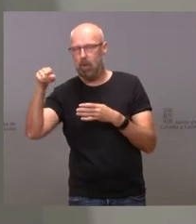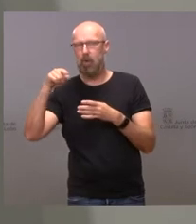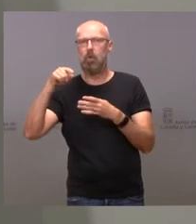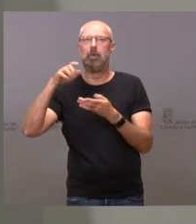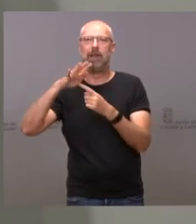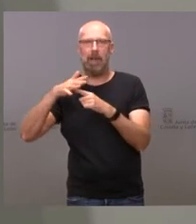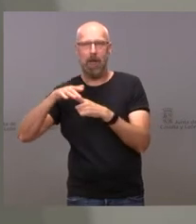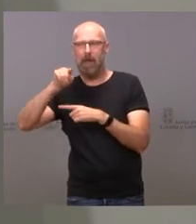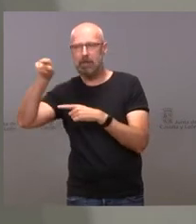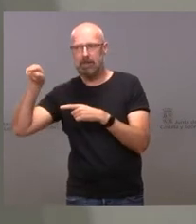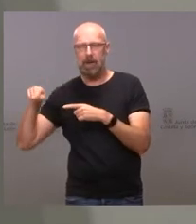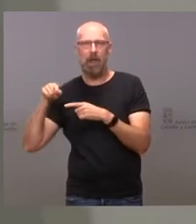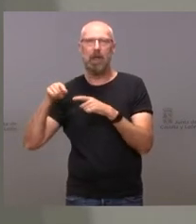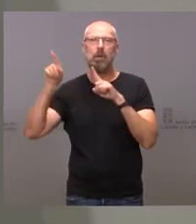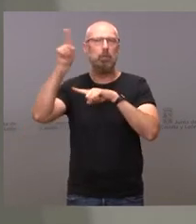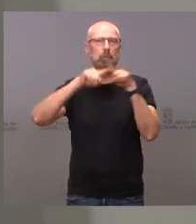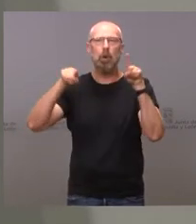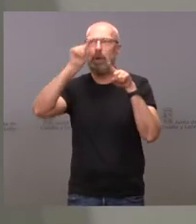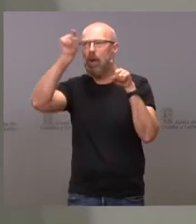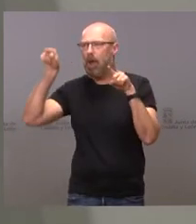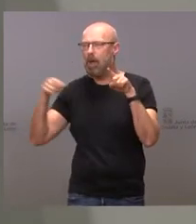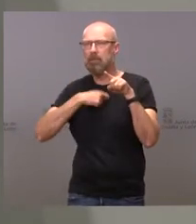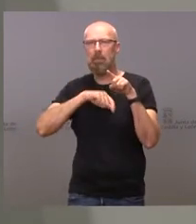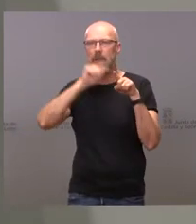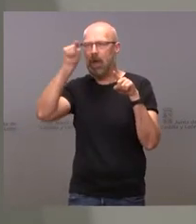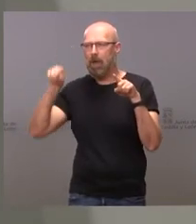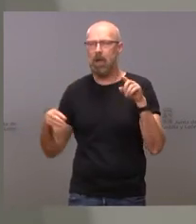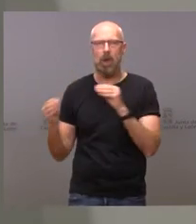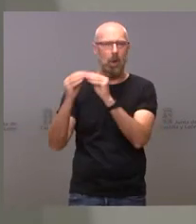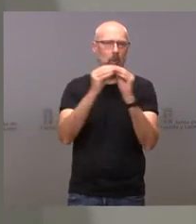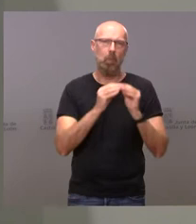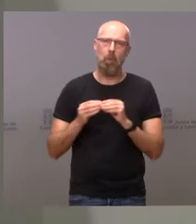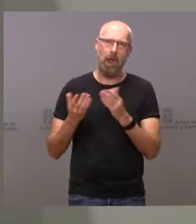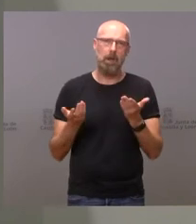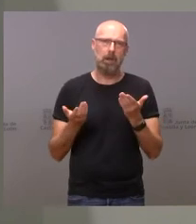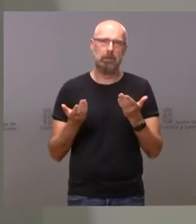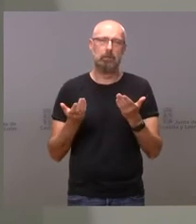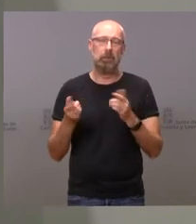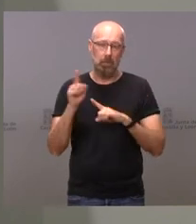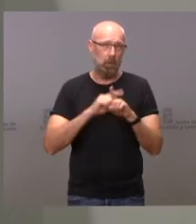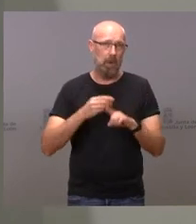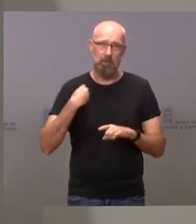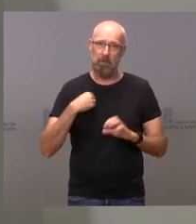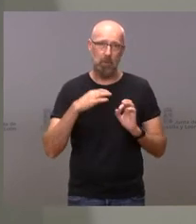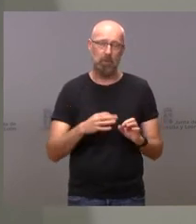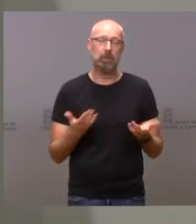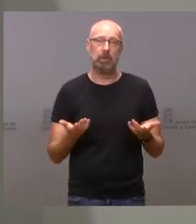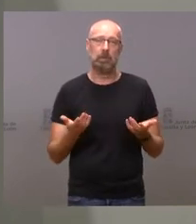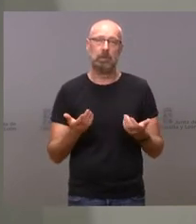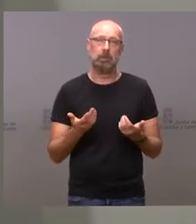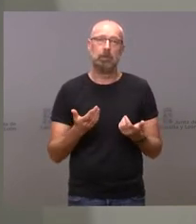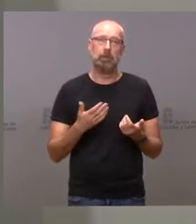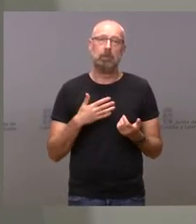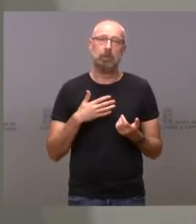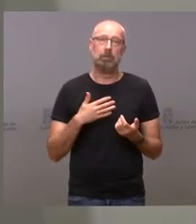en el conjunto de la nación. Yo sí que me gustaría que los miembros del grupo